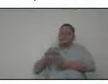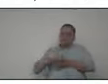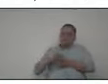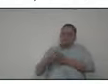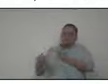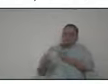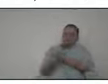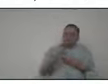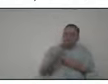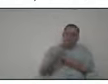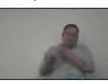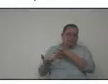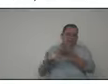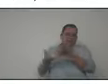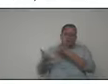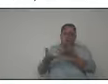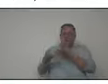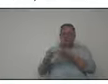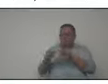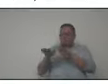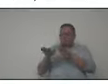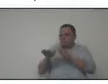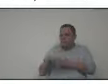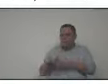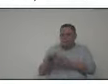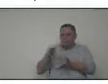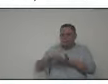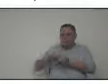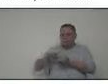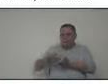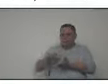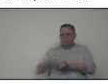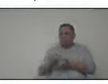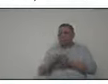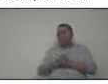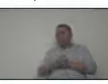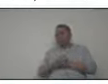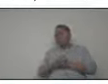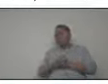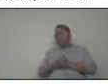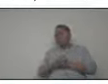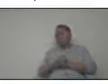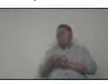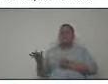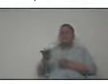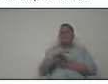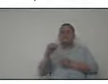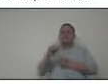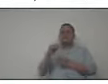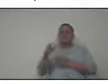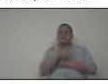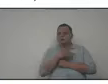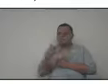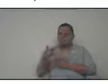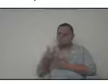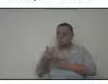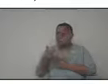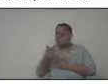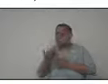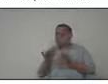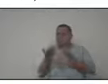ayudado en la parte de negociación de tarifas, y otro lo que veíamos, todo el trabajo de salud, de